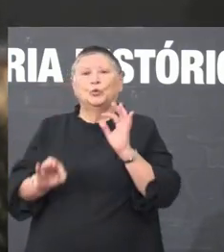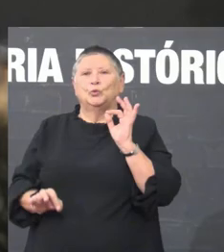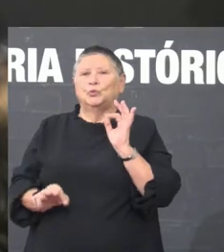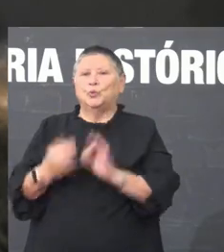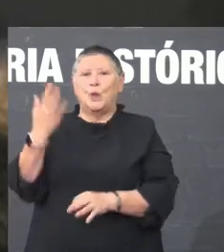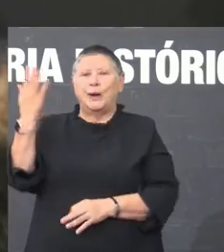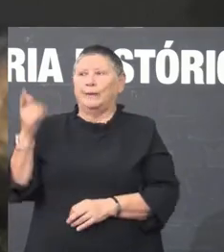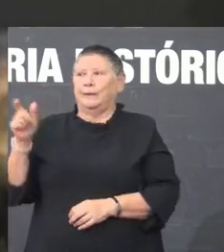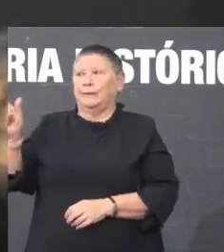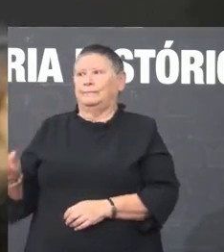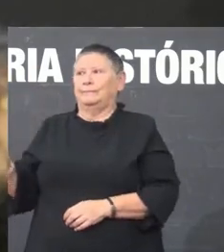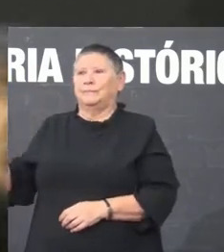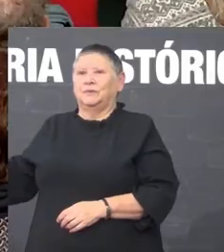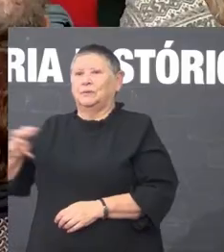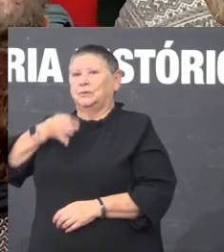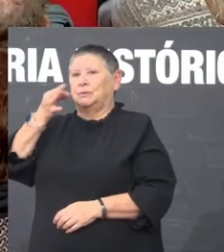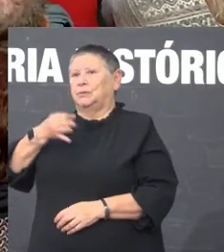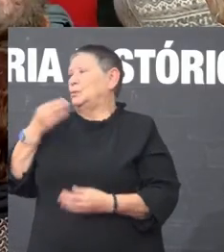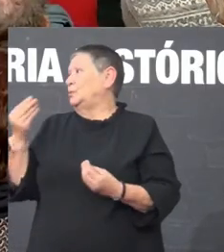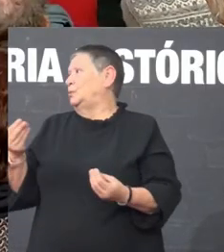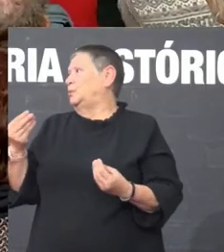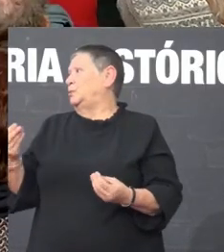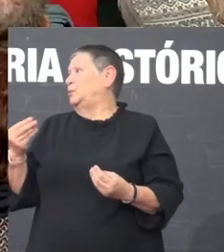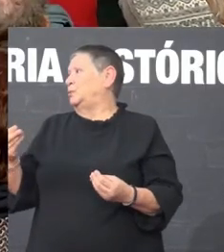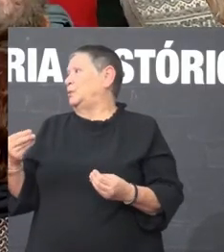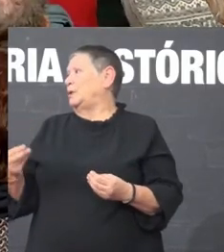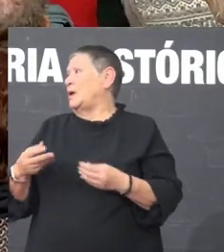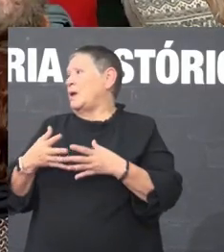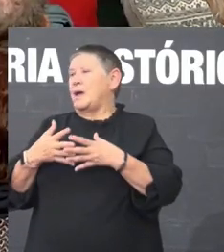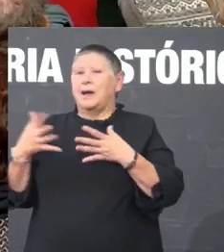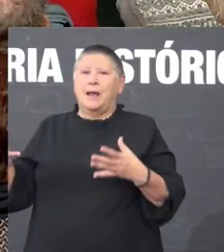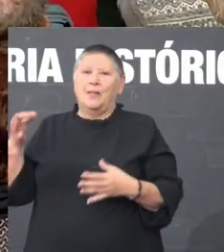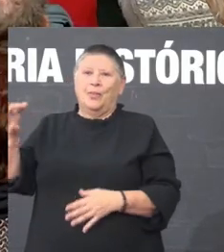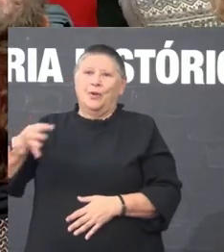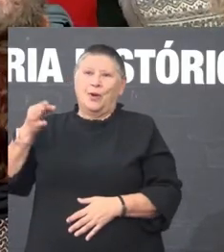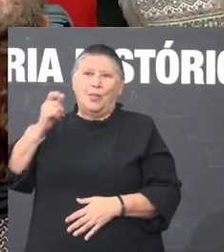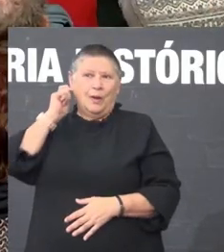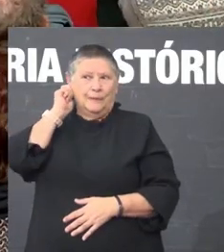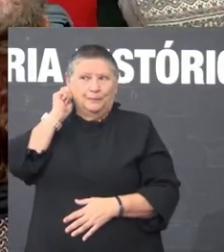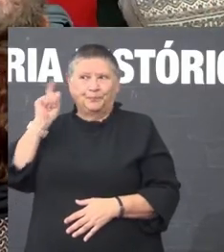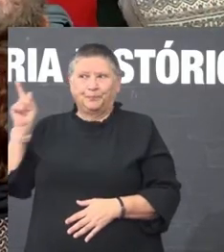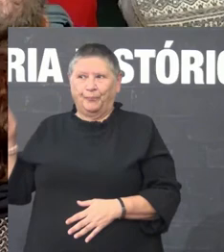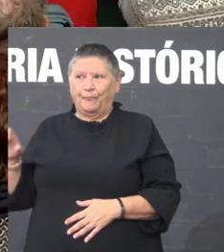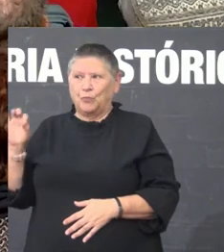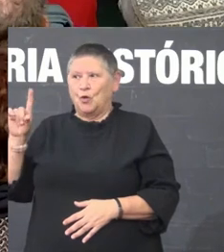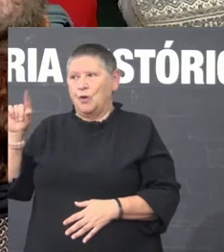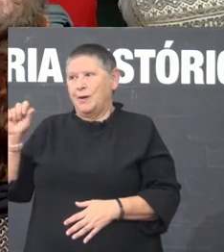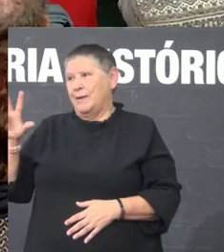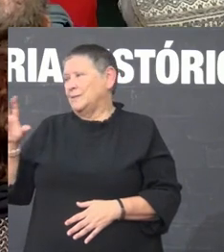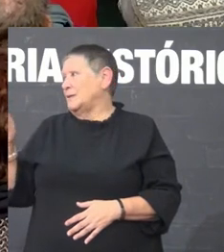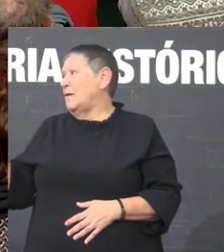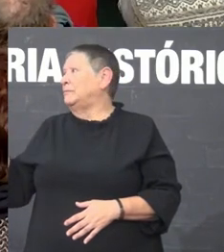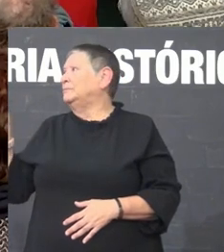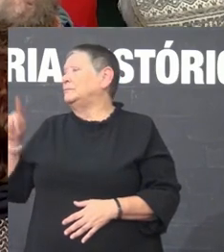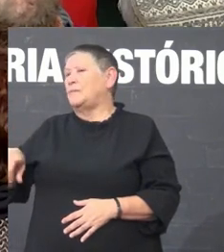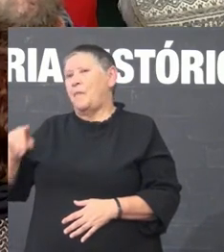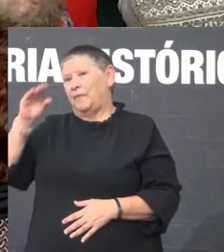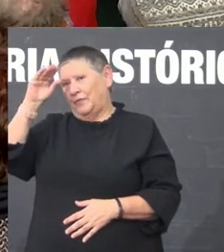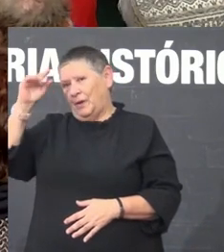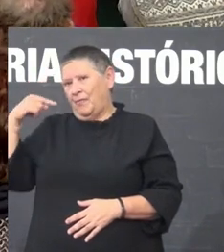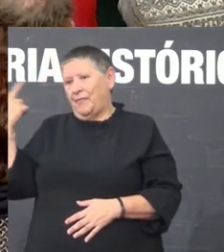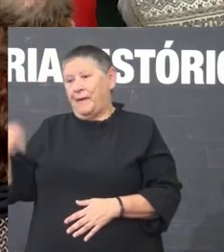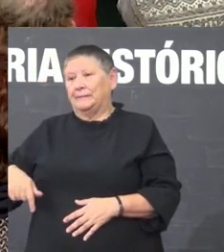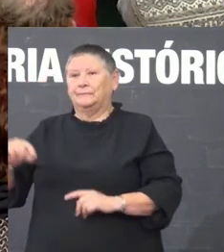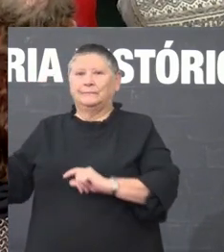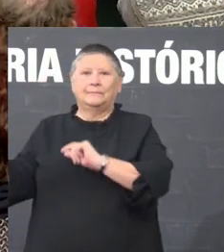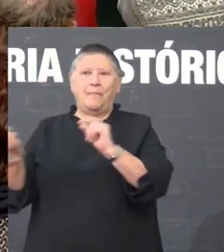con estes grandes oradores e con esta grande oradora, por contar tamén coa súa intelixencia nesta mesa redonda,